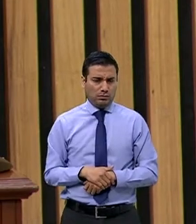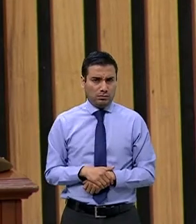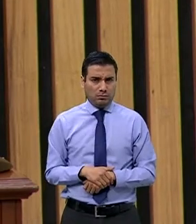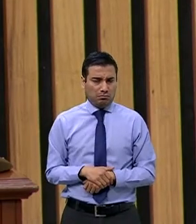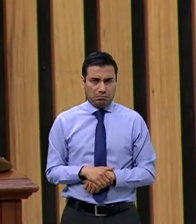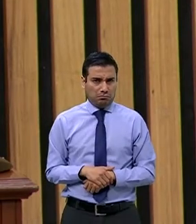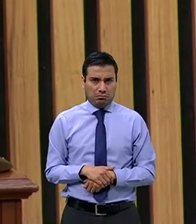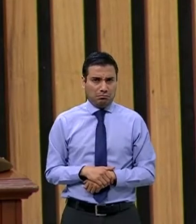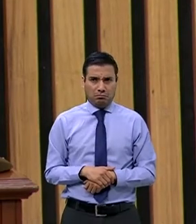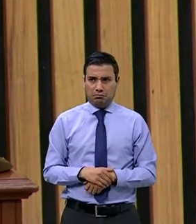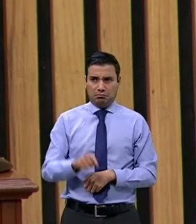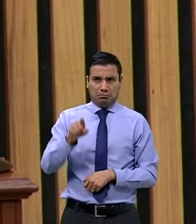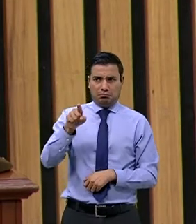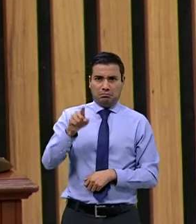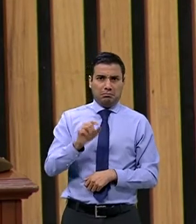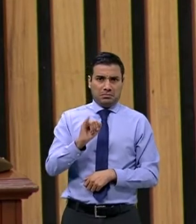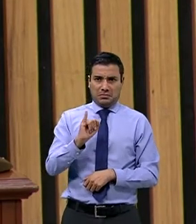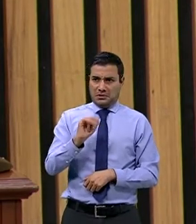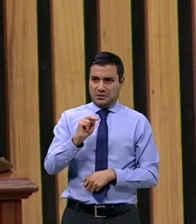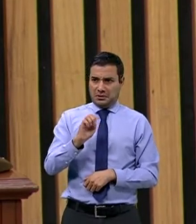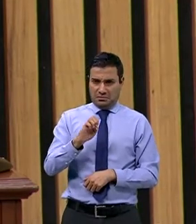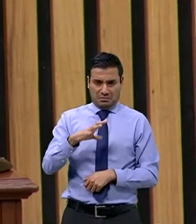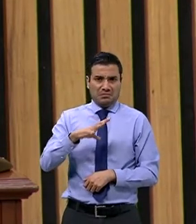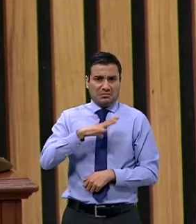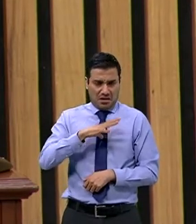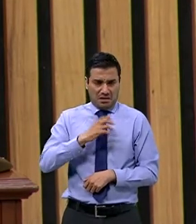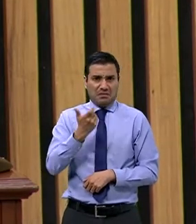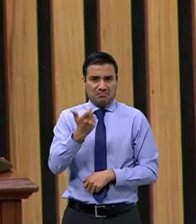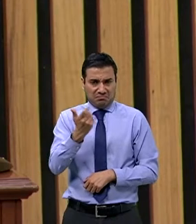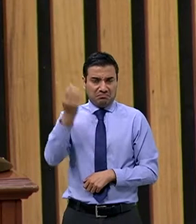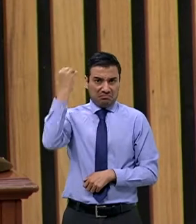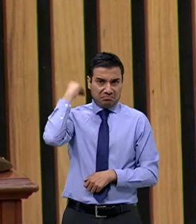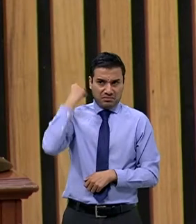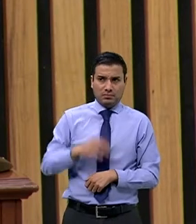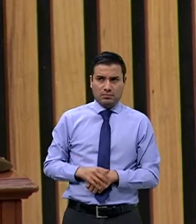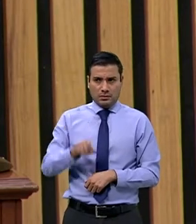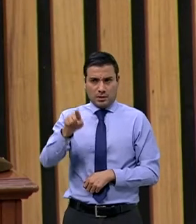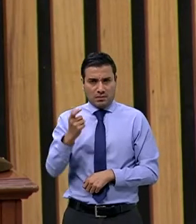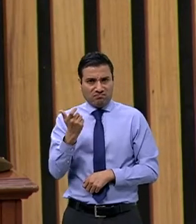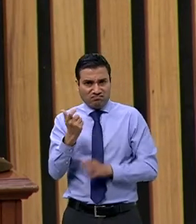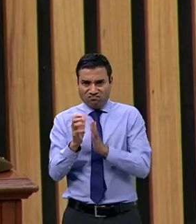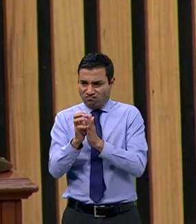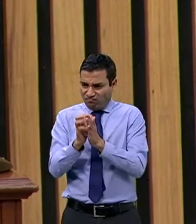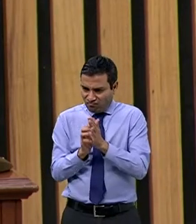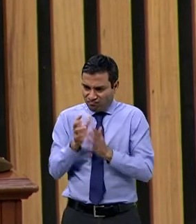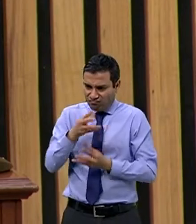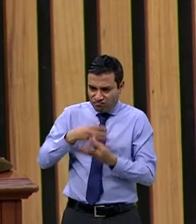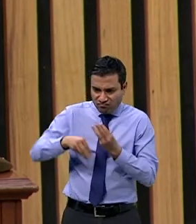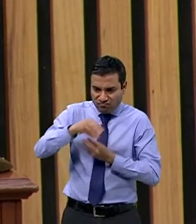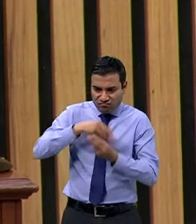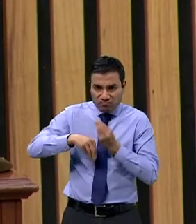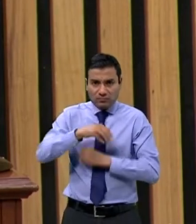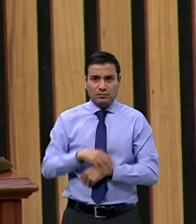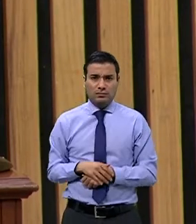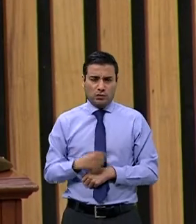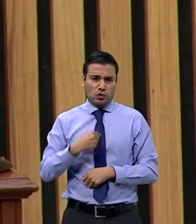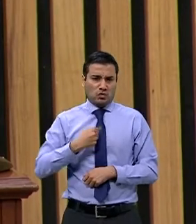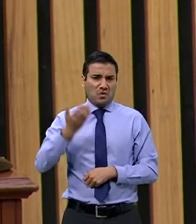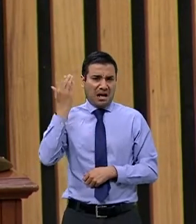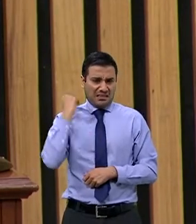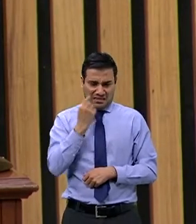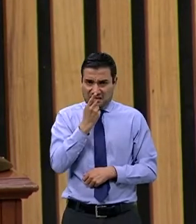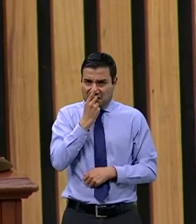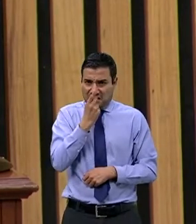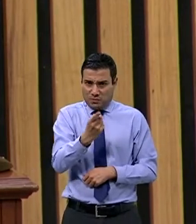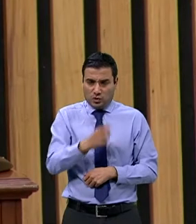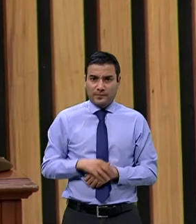del propio instituto con economías lo han llamado nosotros hemos dicho una y otra vez que inste